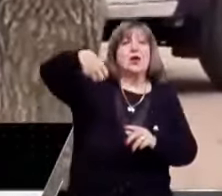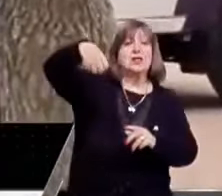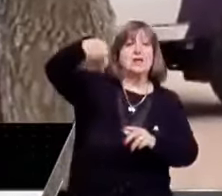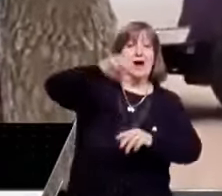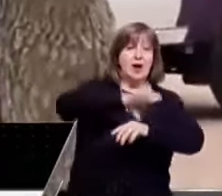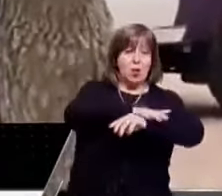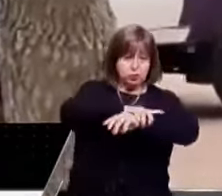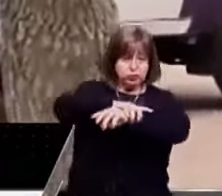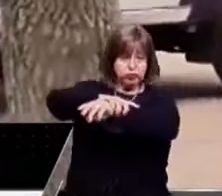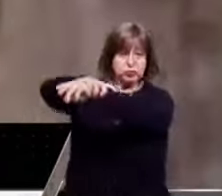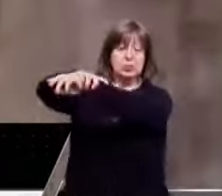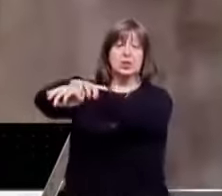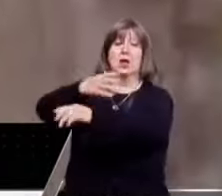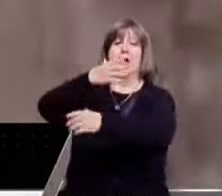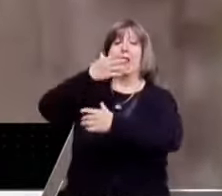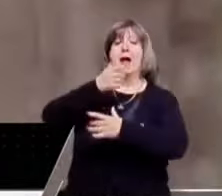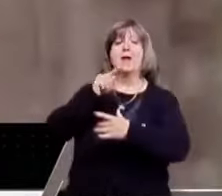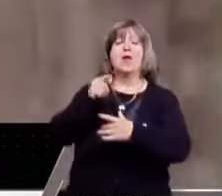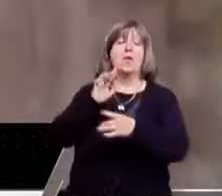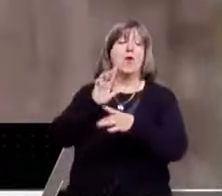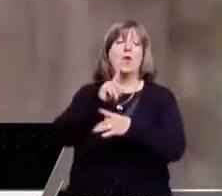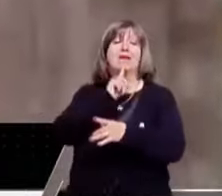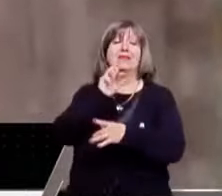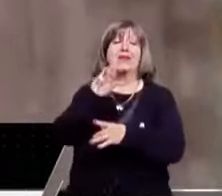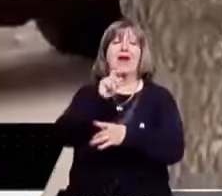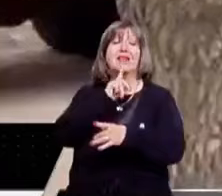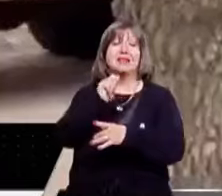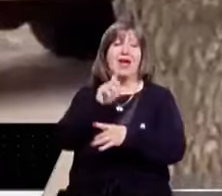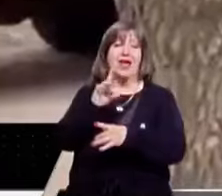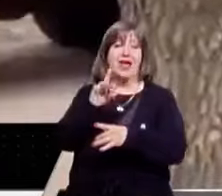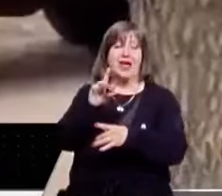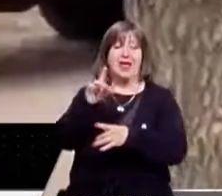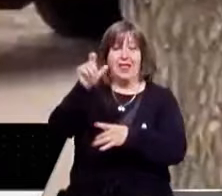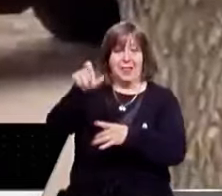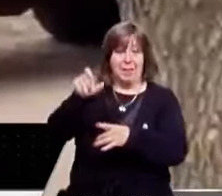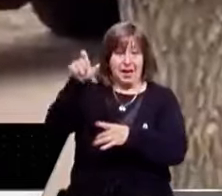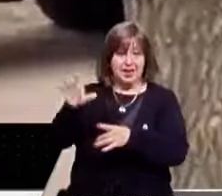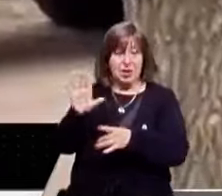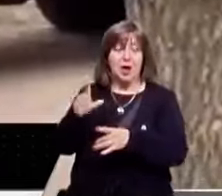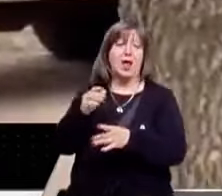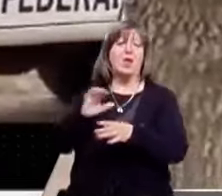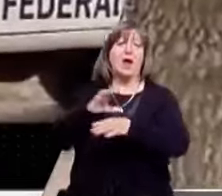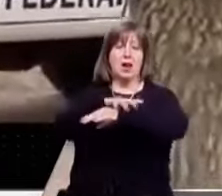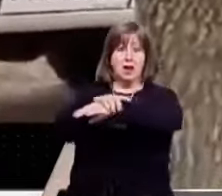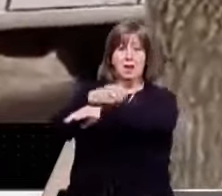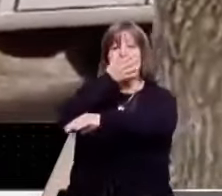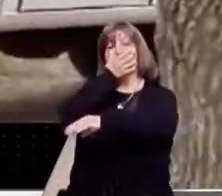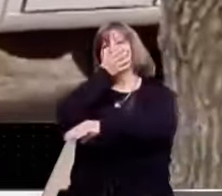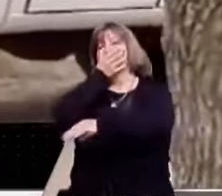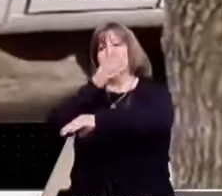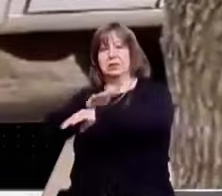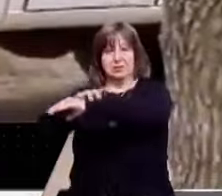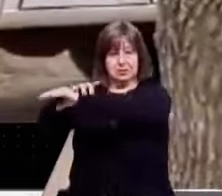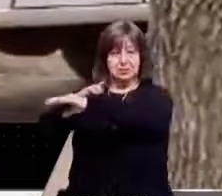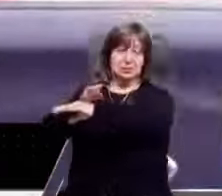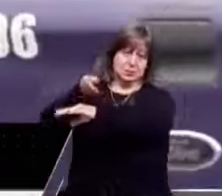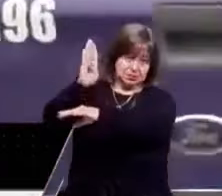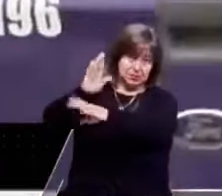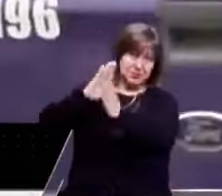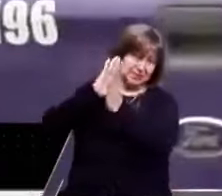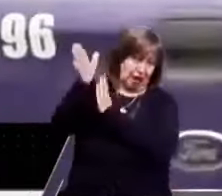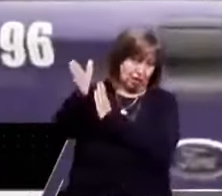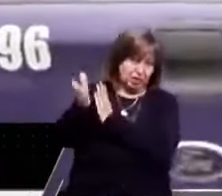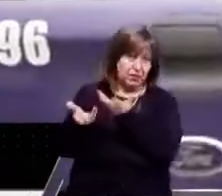La carmelita Marta Peloni convocó a una marcha federal para pedir por la aparición con vida de Loan a través